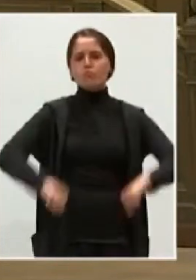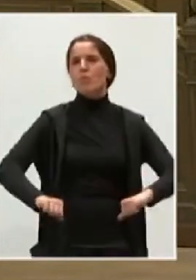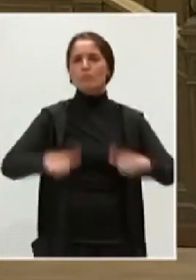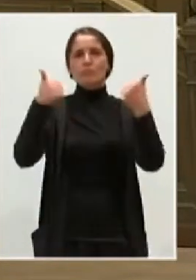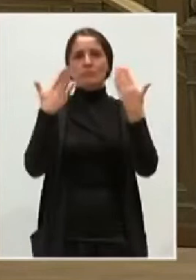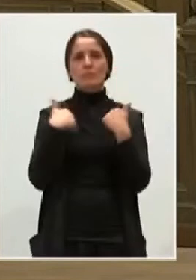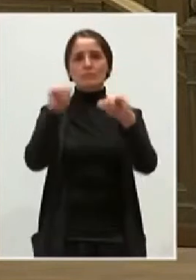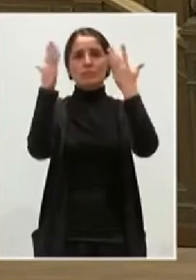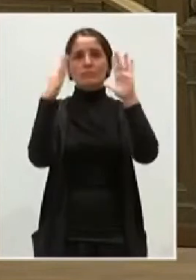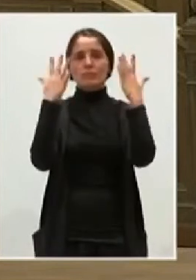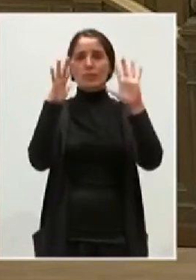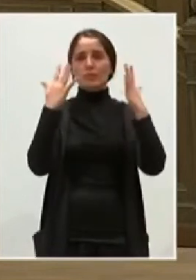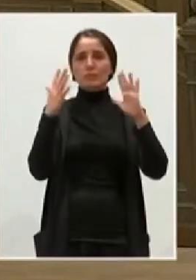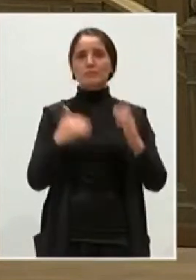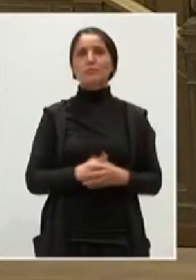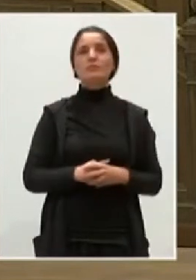Gracias.